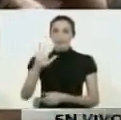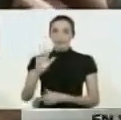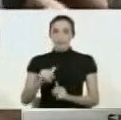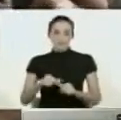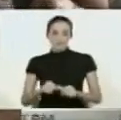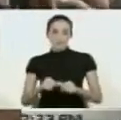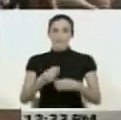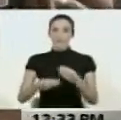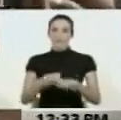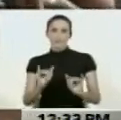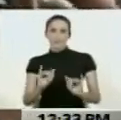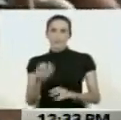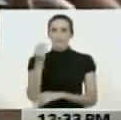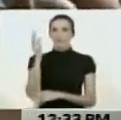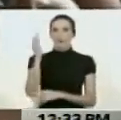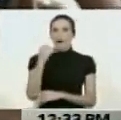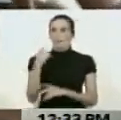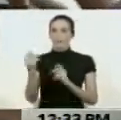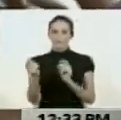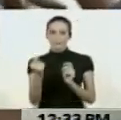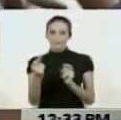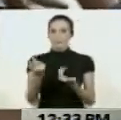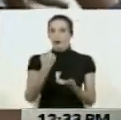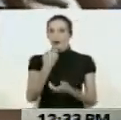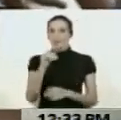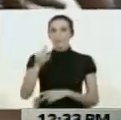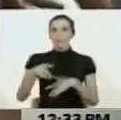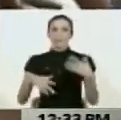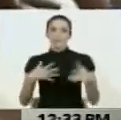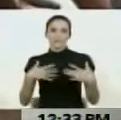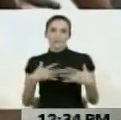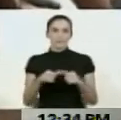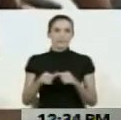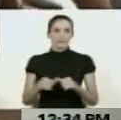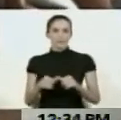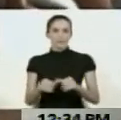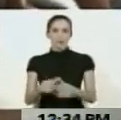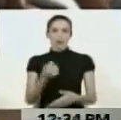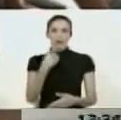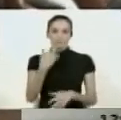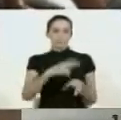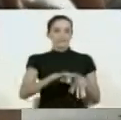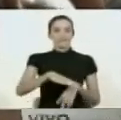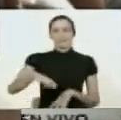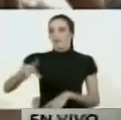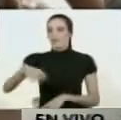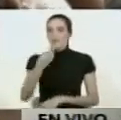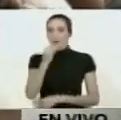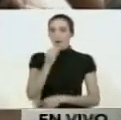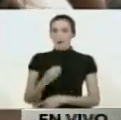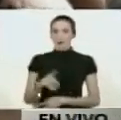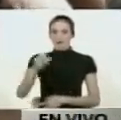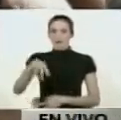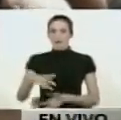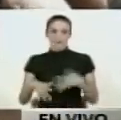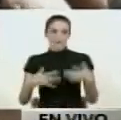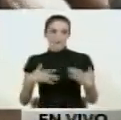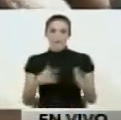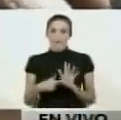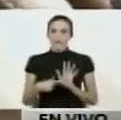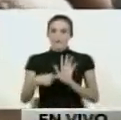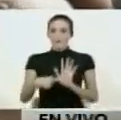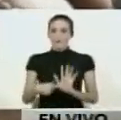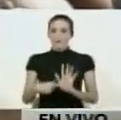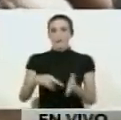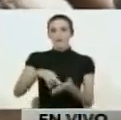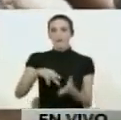realizando allí foros, conversatorios, actividades permanentes para los niños, para los jóvenes, y mostrando lo